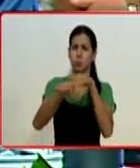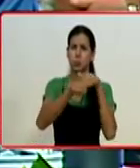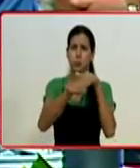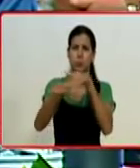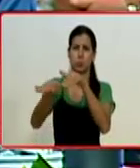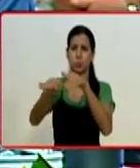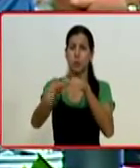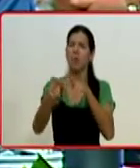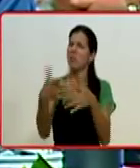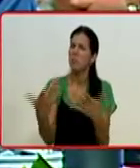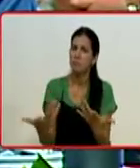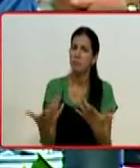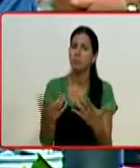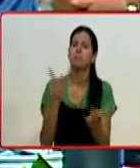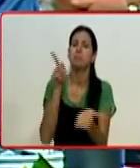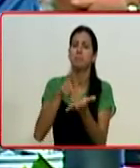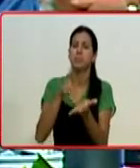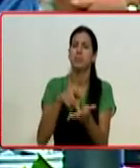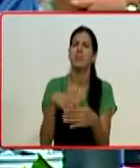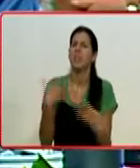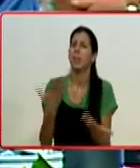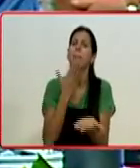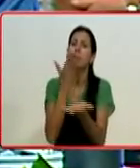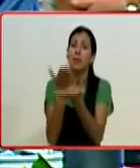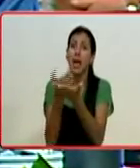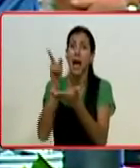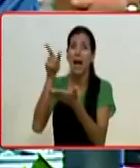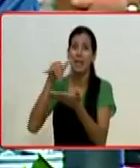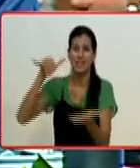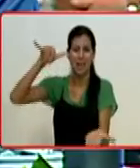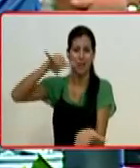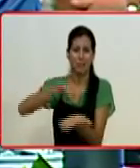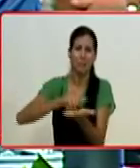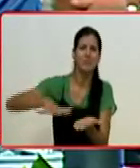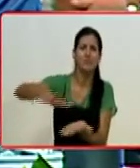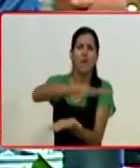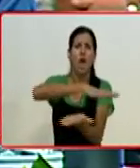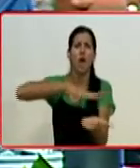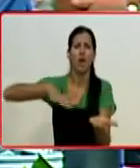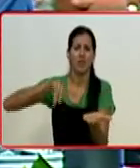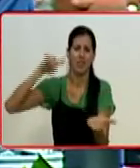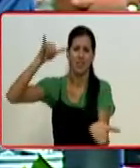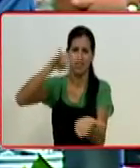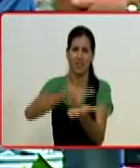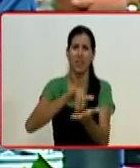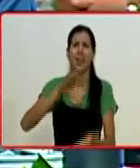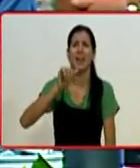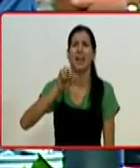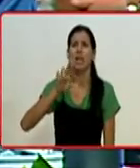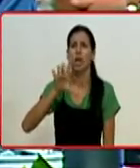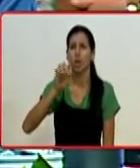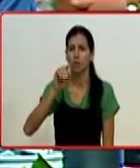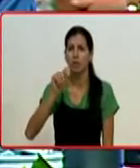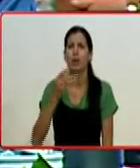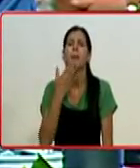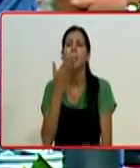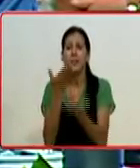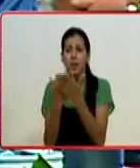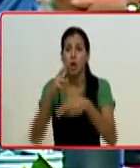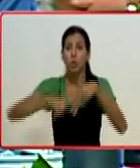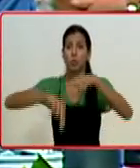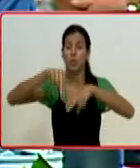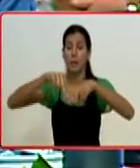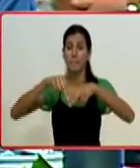para solicitar que en La Carlota se construyera un parque. Imagínense ustedes,